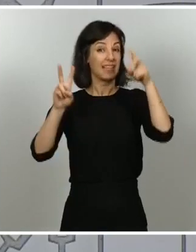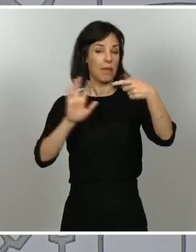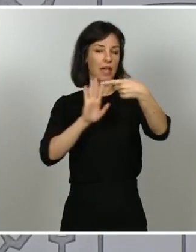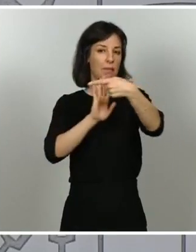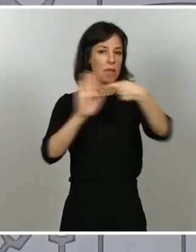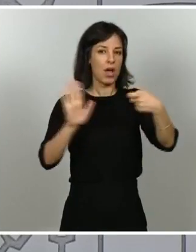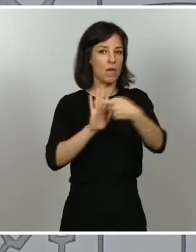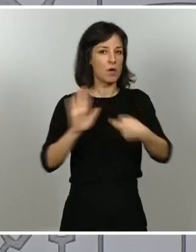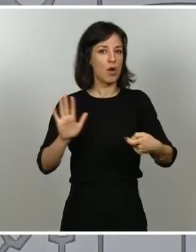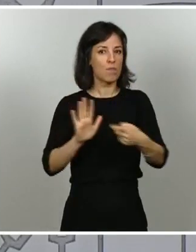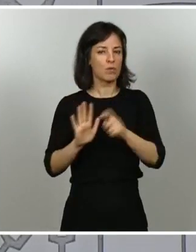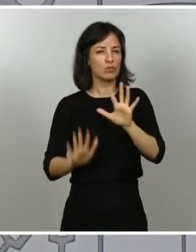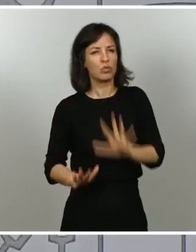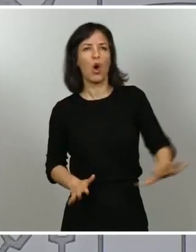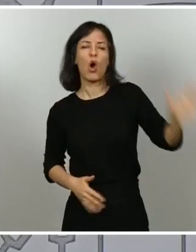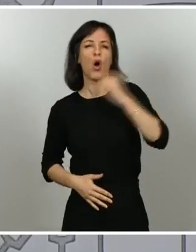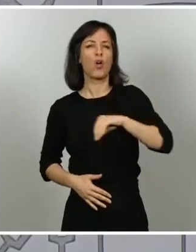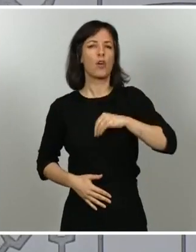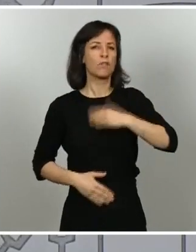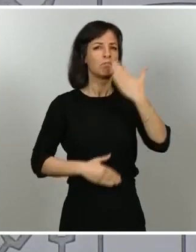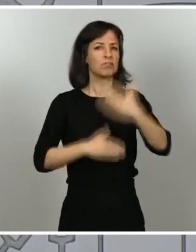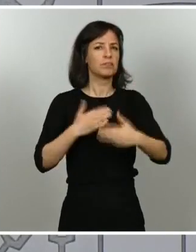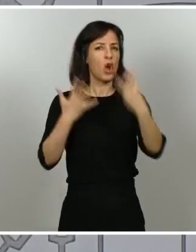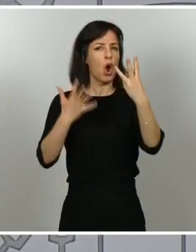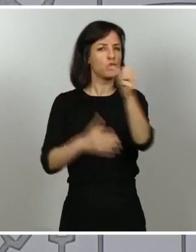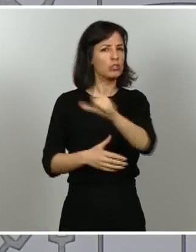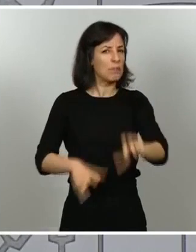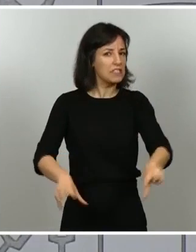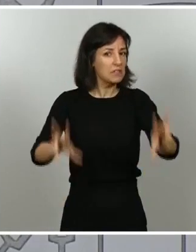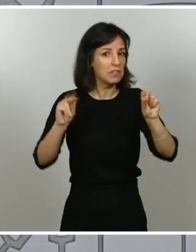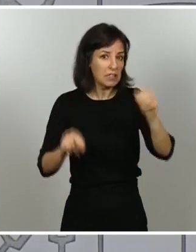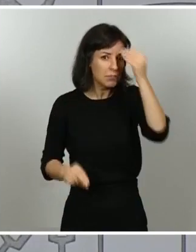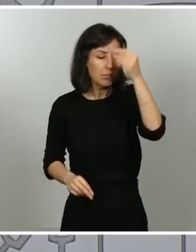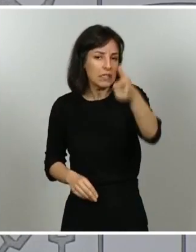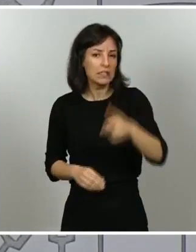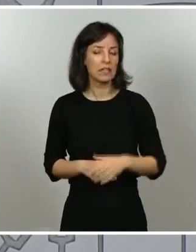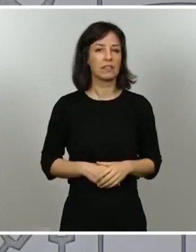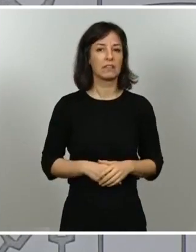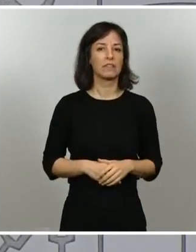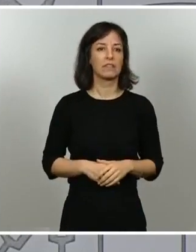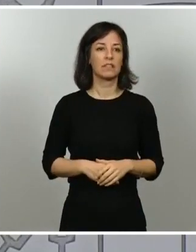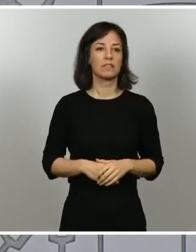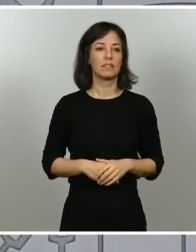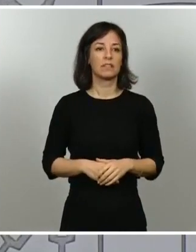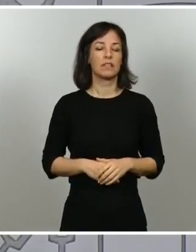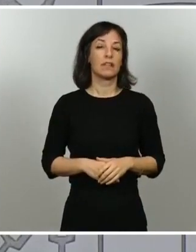A mí me gustaría que se terminara en 2 o 3, pero lo cierto es que no podemos dar ninguna fecha.